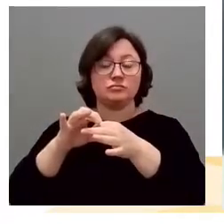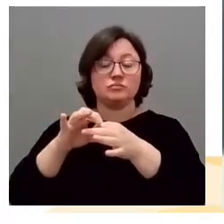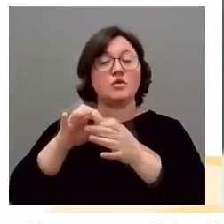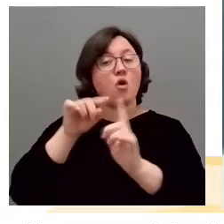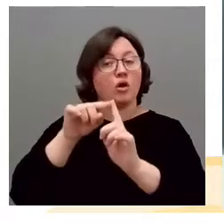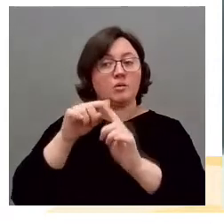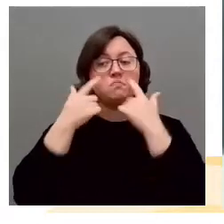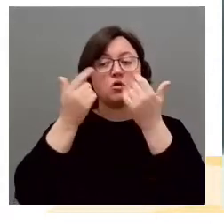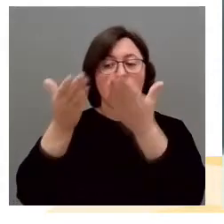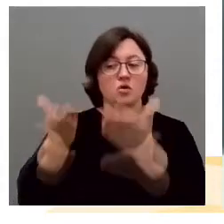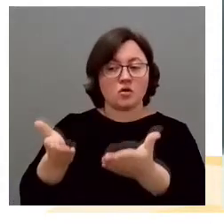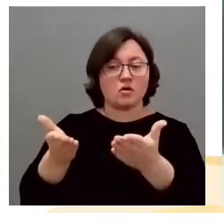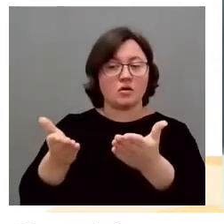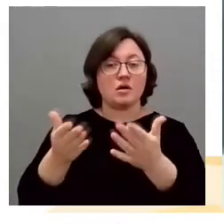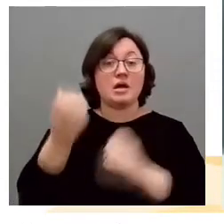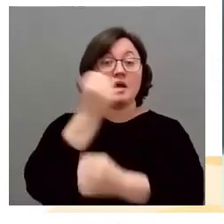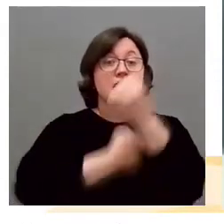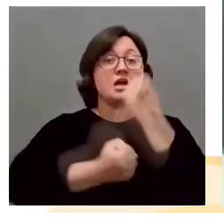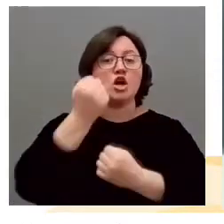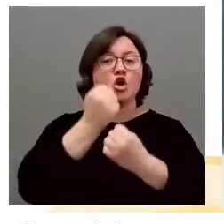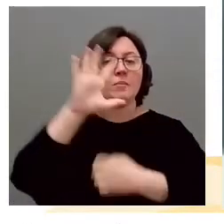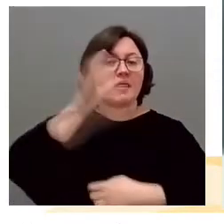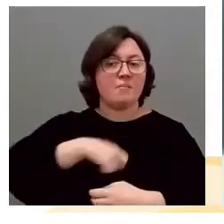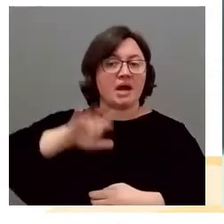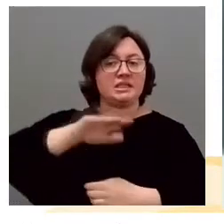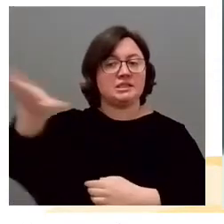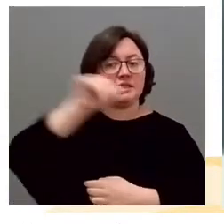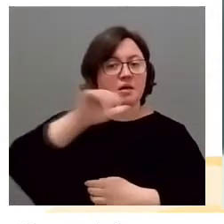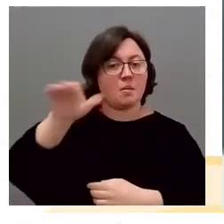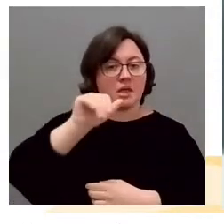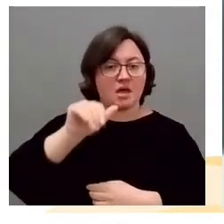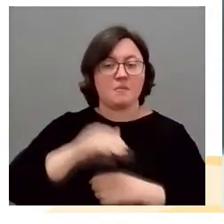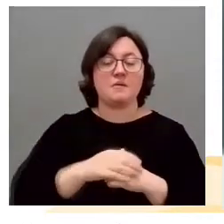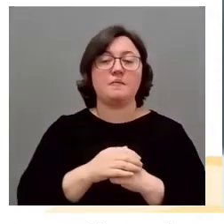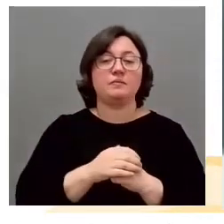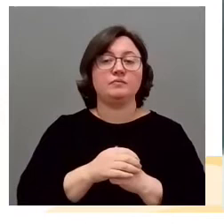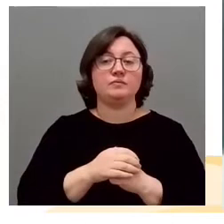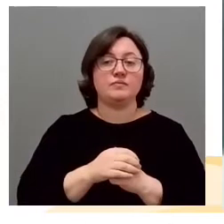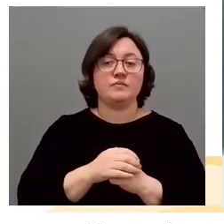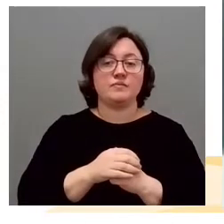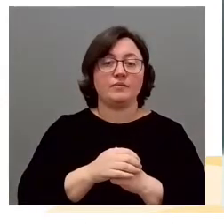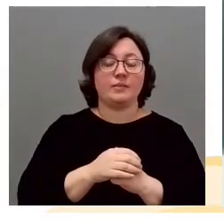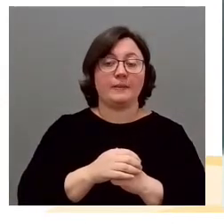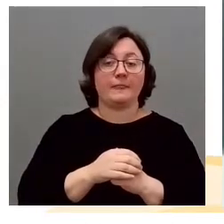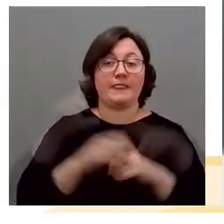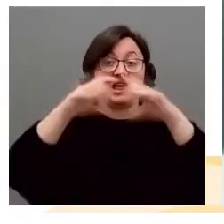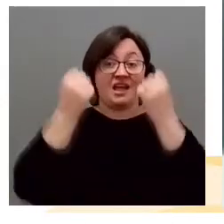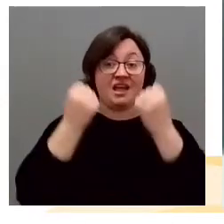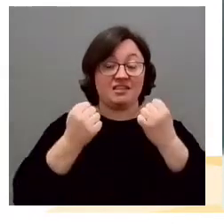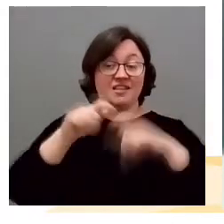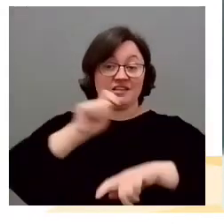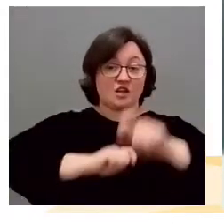reactivar la economía del país. Las entidades del movimiento